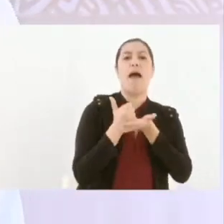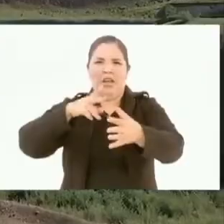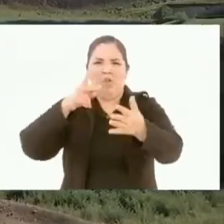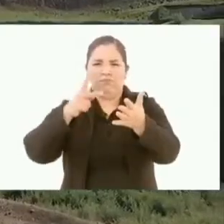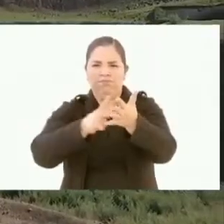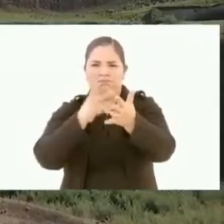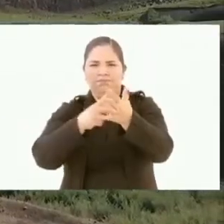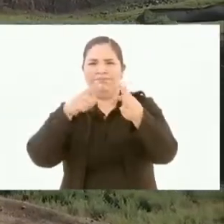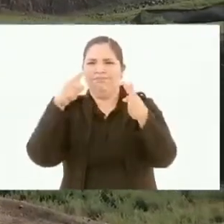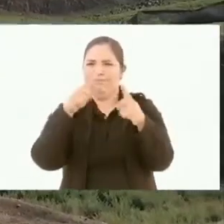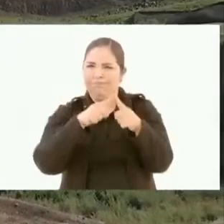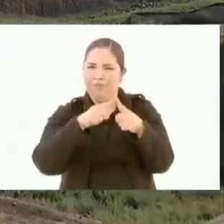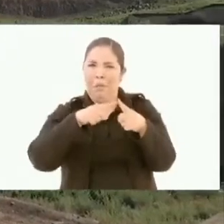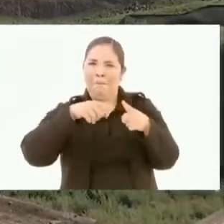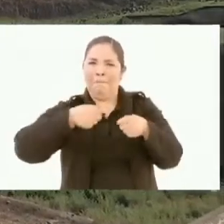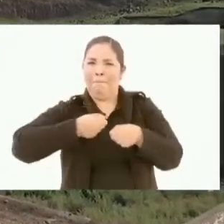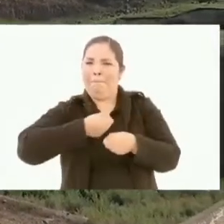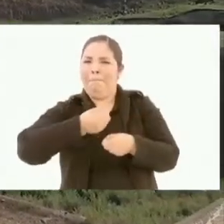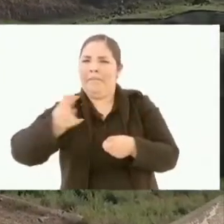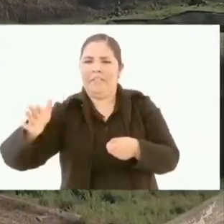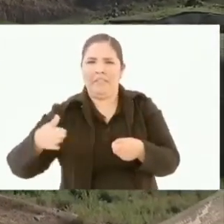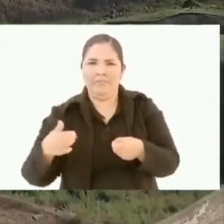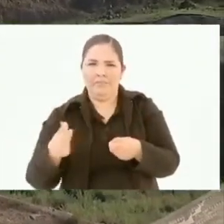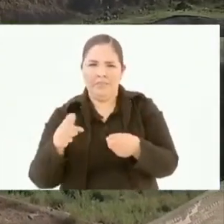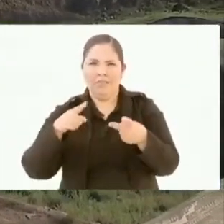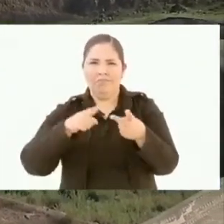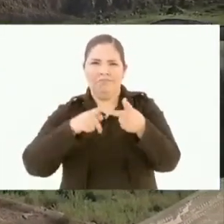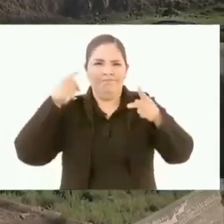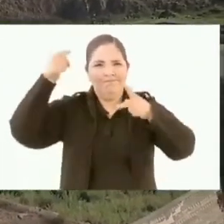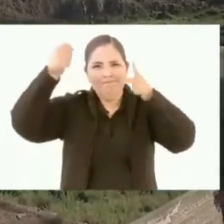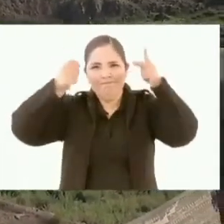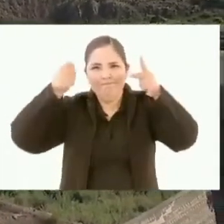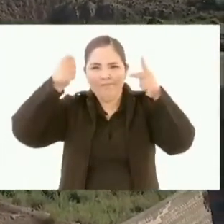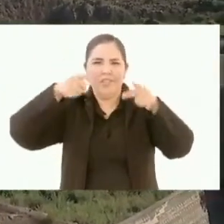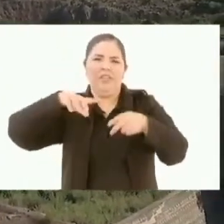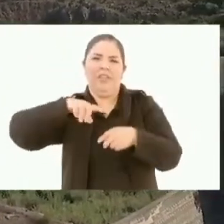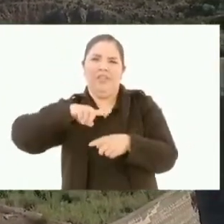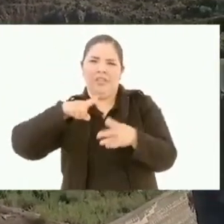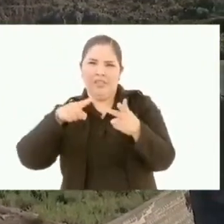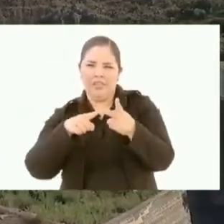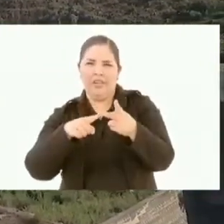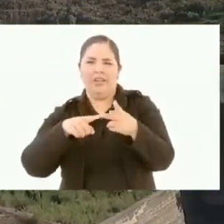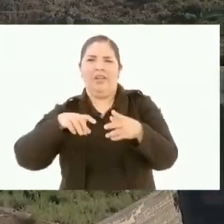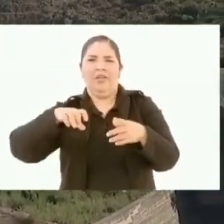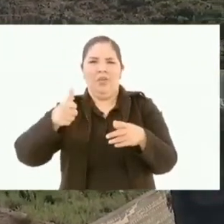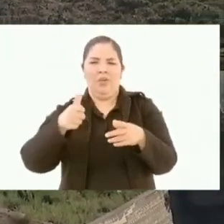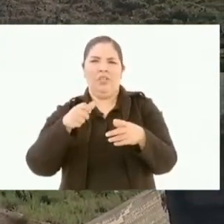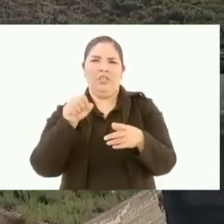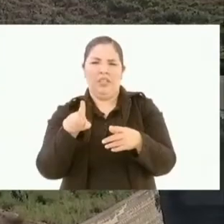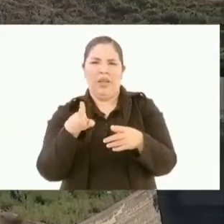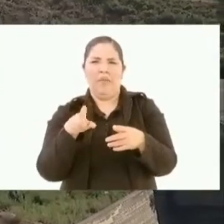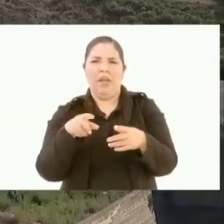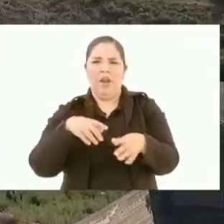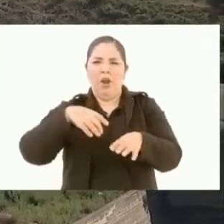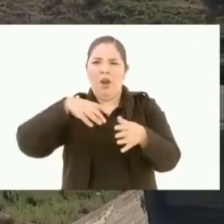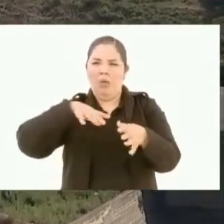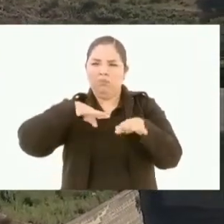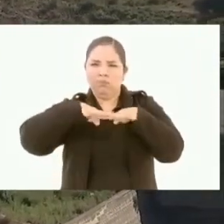política. Esta es una zona muy bella, esta es una